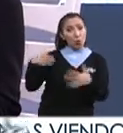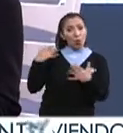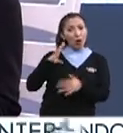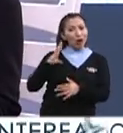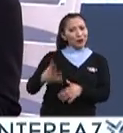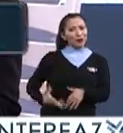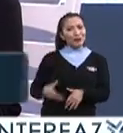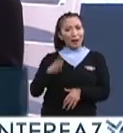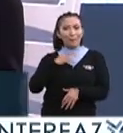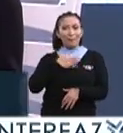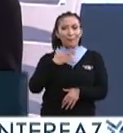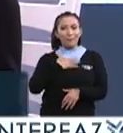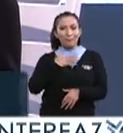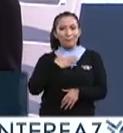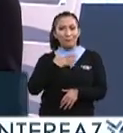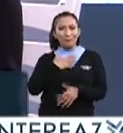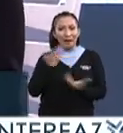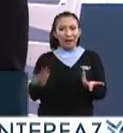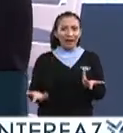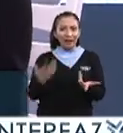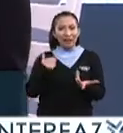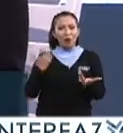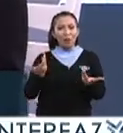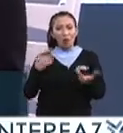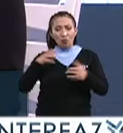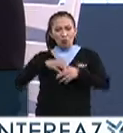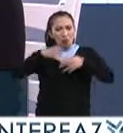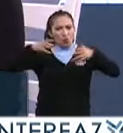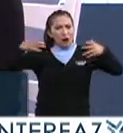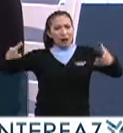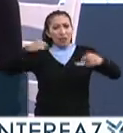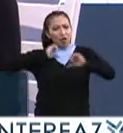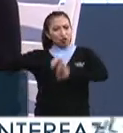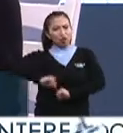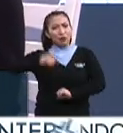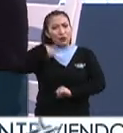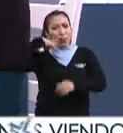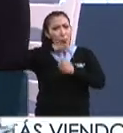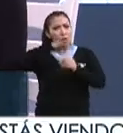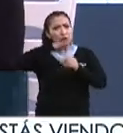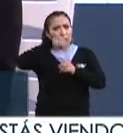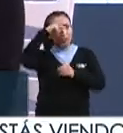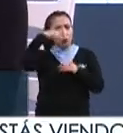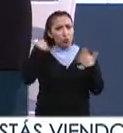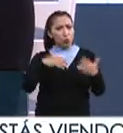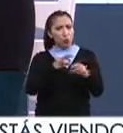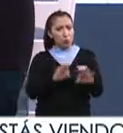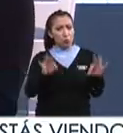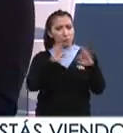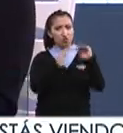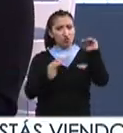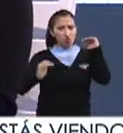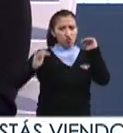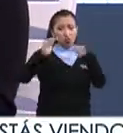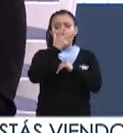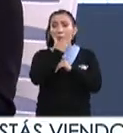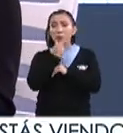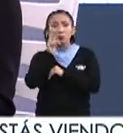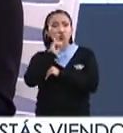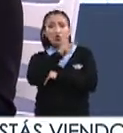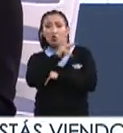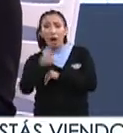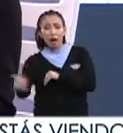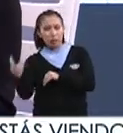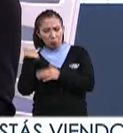muy orgullosa de mis bulldogs y mis rottweilers, que son las autoridades electorales mexicanas y hombres y